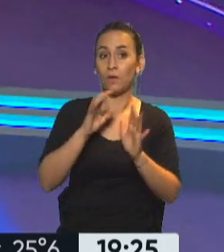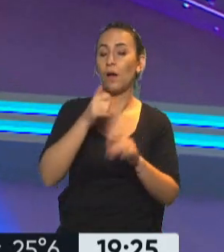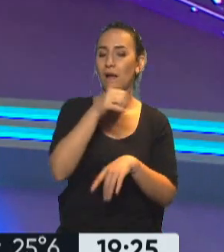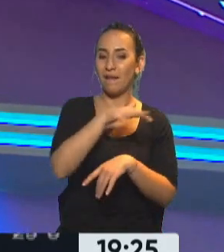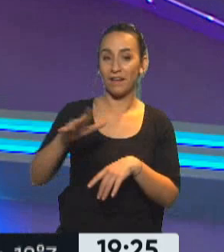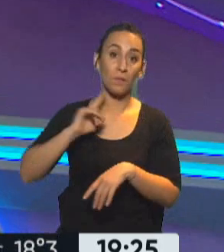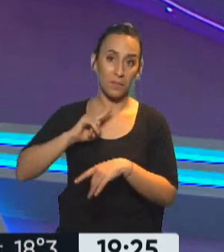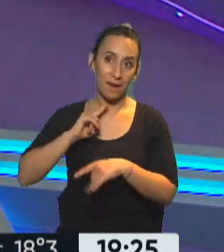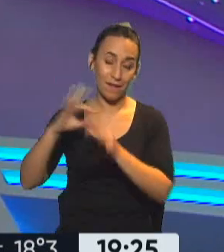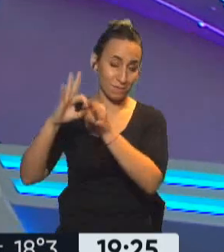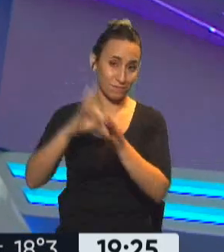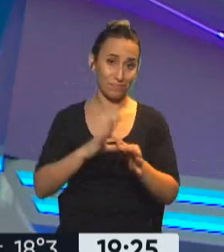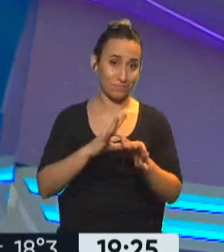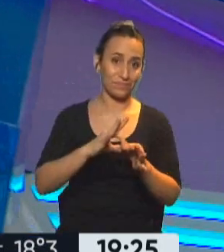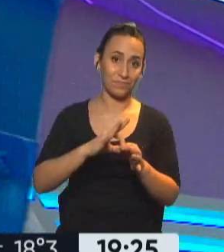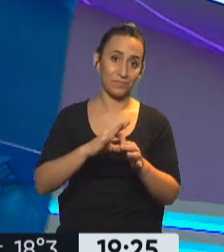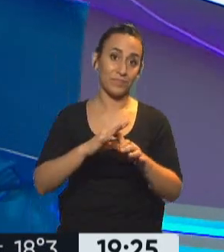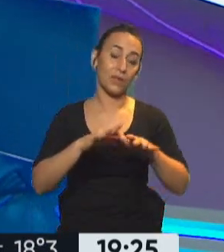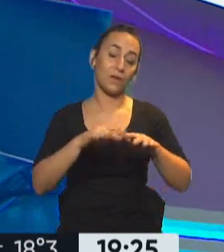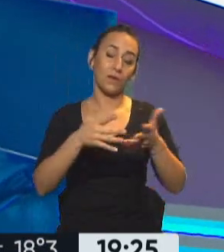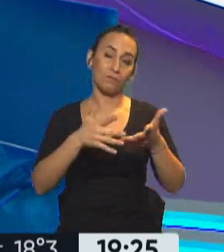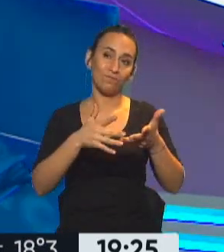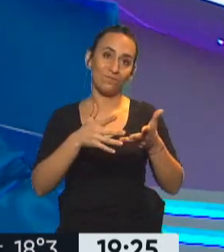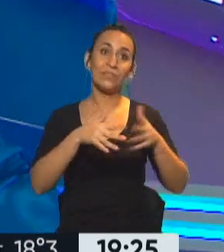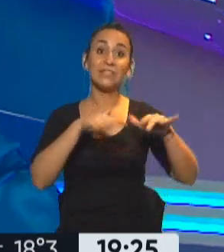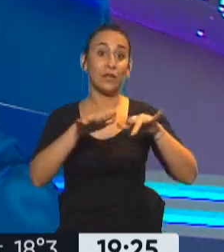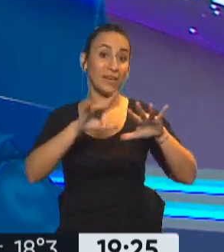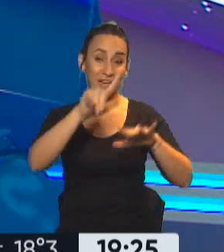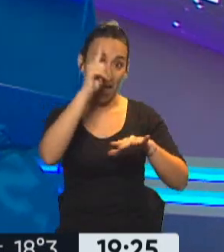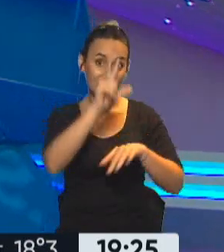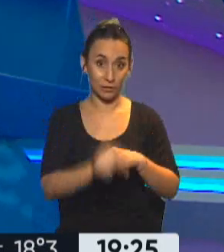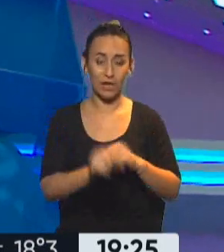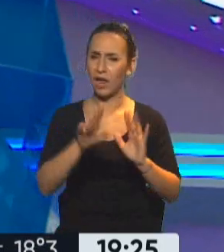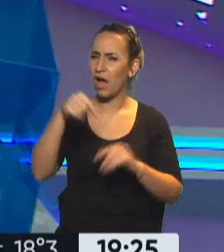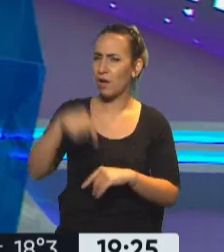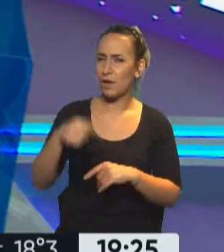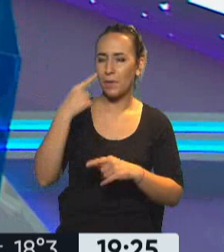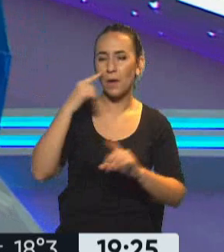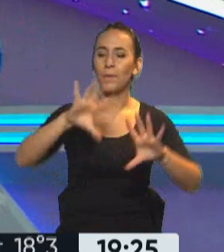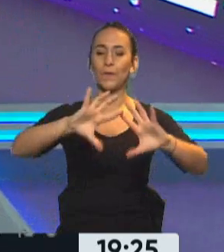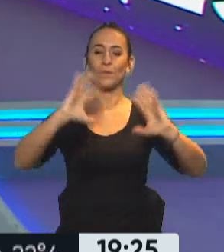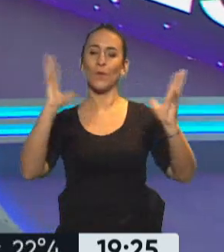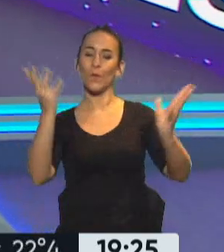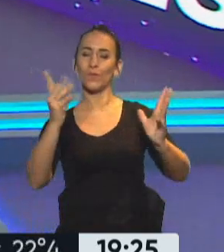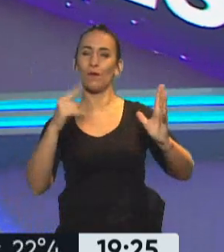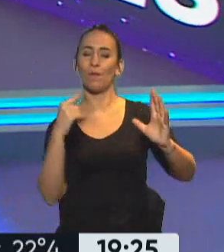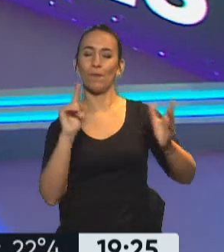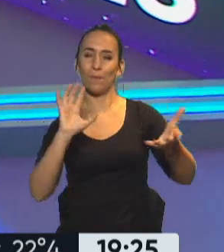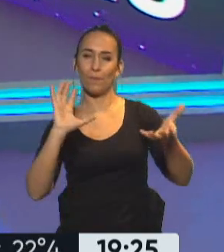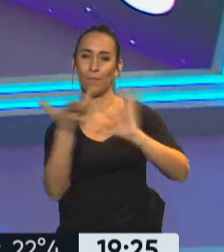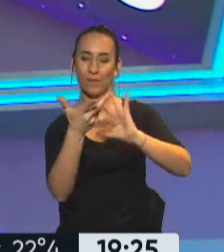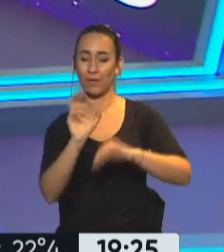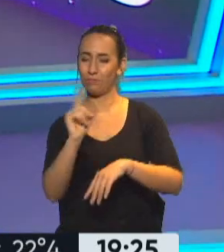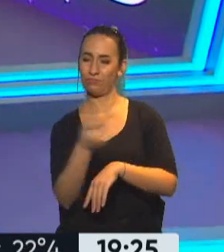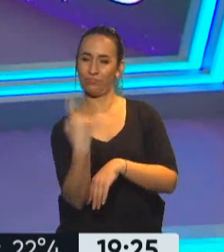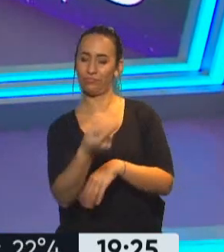con la política, con los casos nacionales. Y en este caso vamos a hacer girar el mundo y no se va a detener en ningún lado. ¿Por qué? Porque